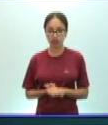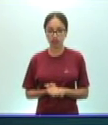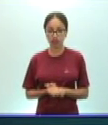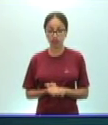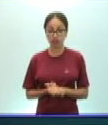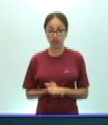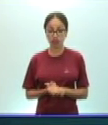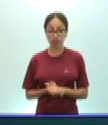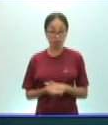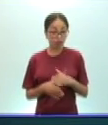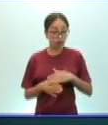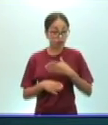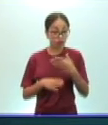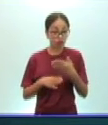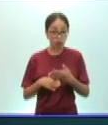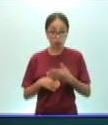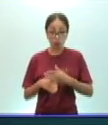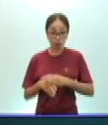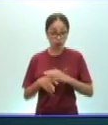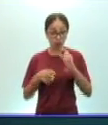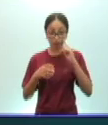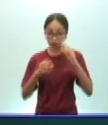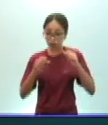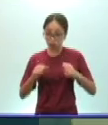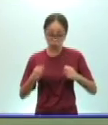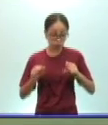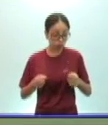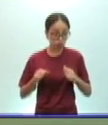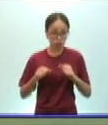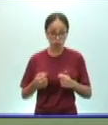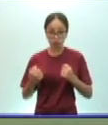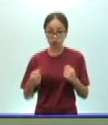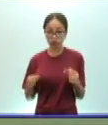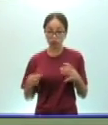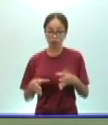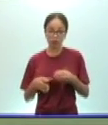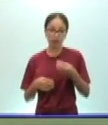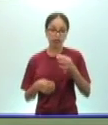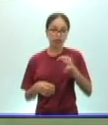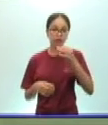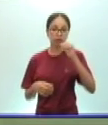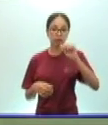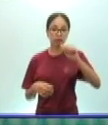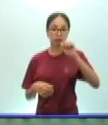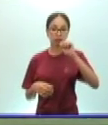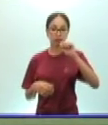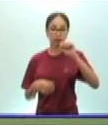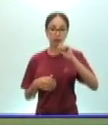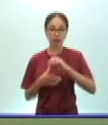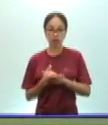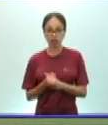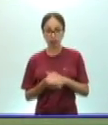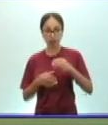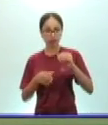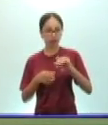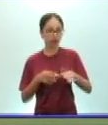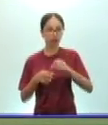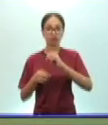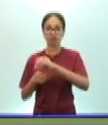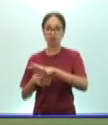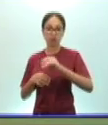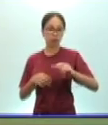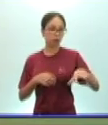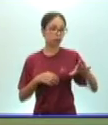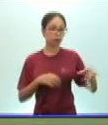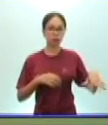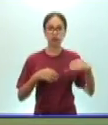Tras unos controles constantes y exhaustivos para el consumo, se distribuye en perfecto estado por una inmensa red de tuberías